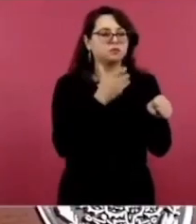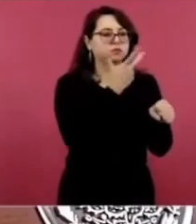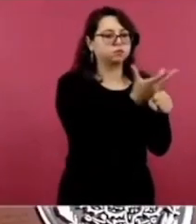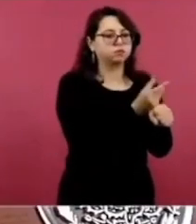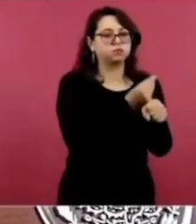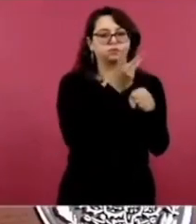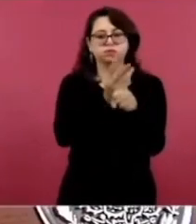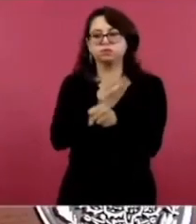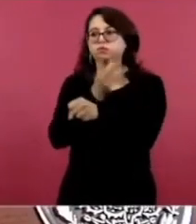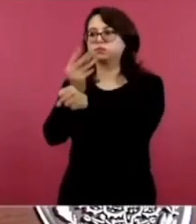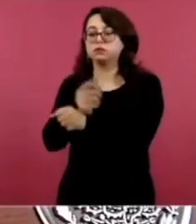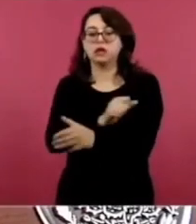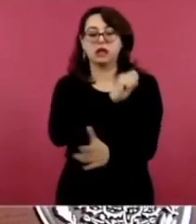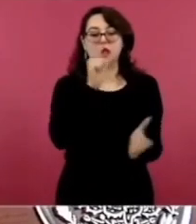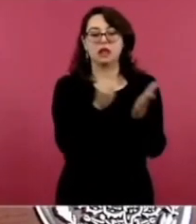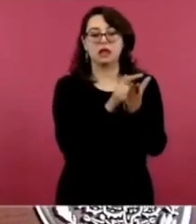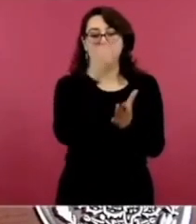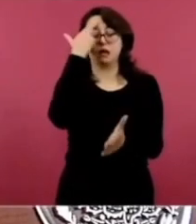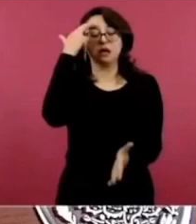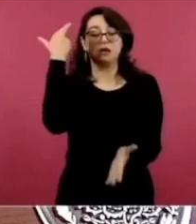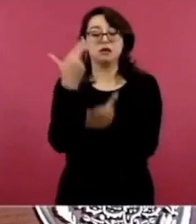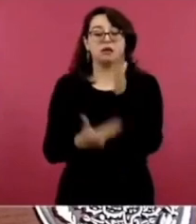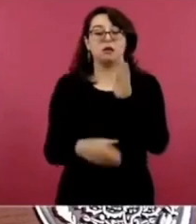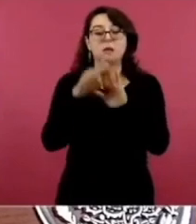considerable en delitos